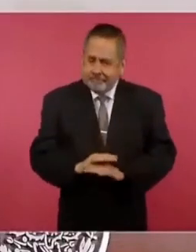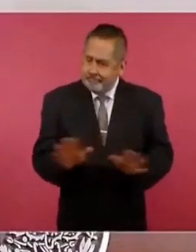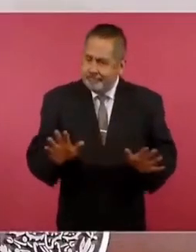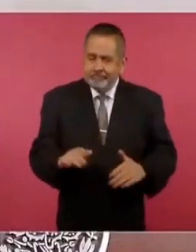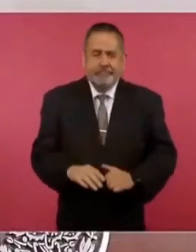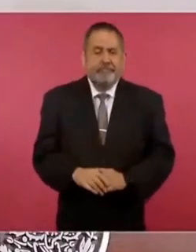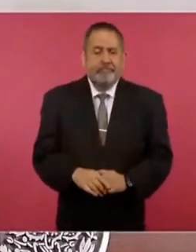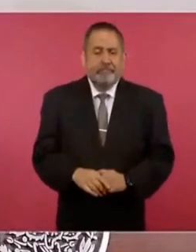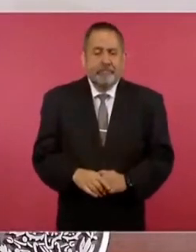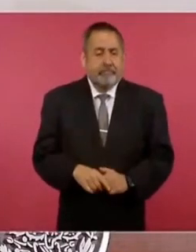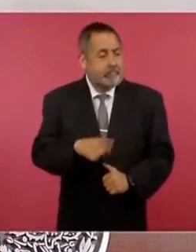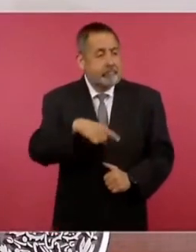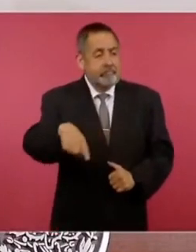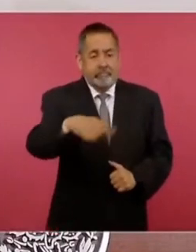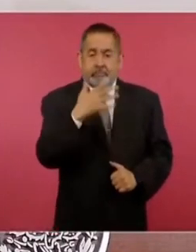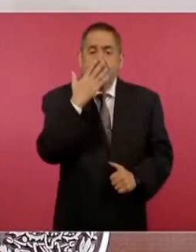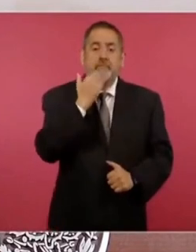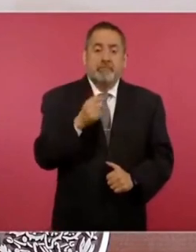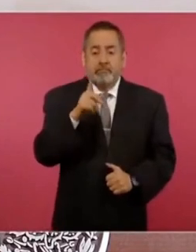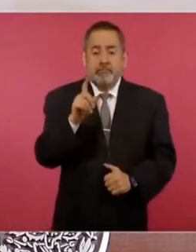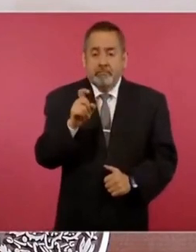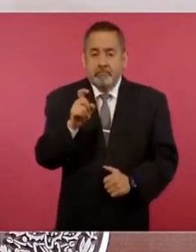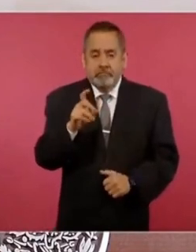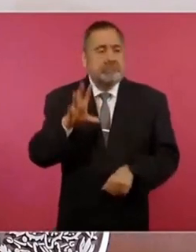es decir, donde no hay agua.